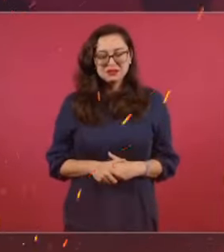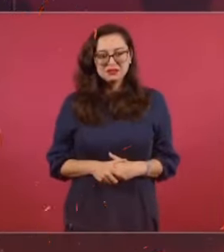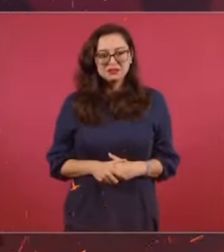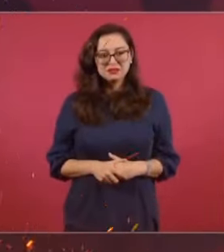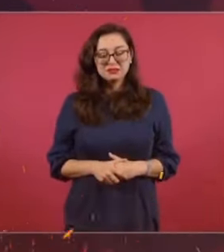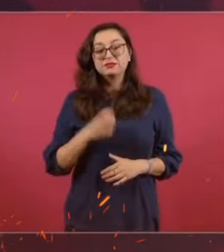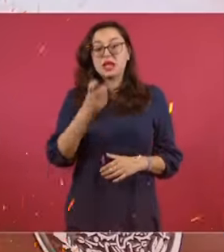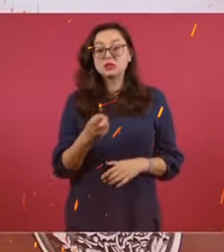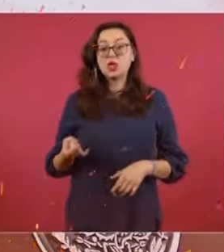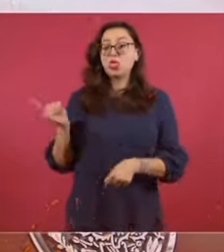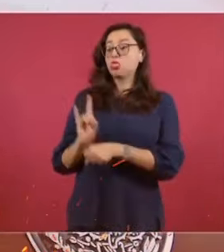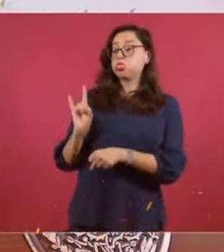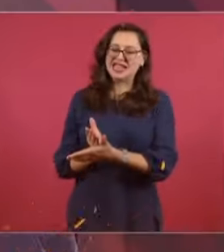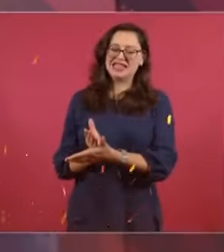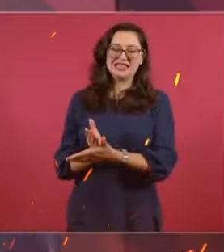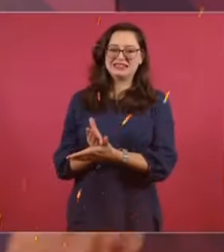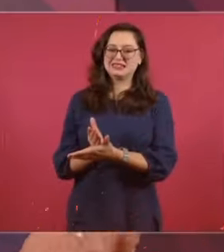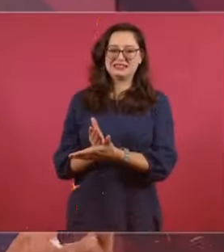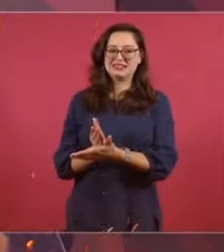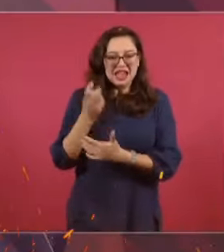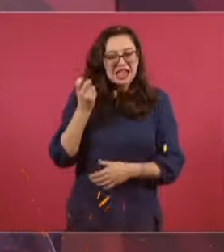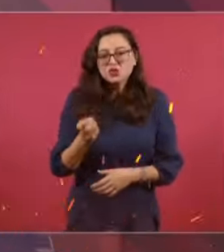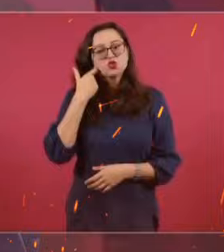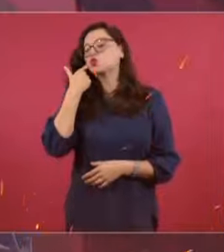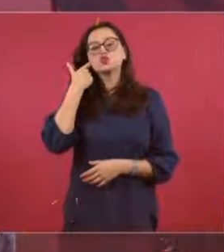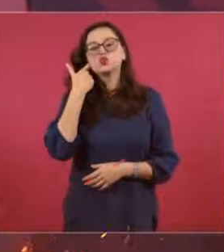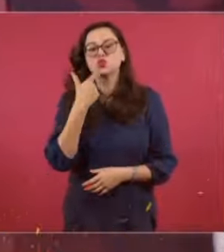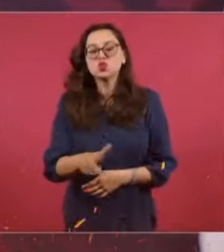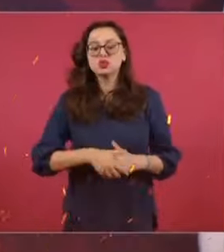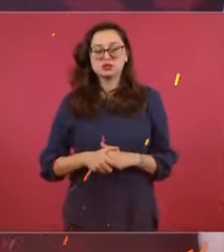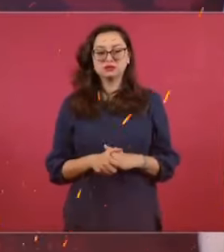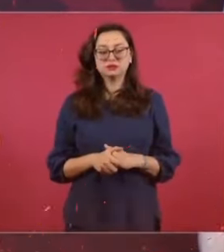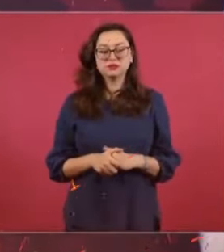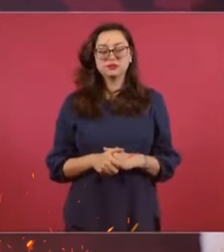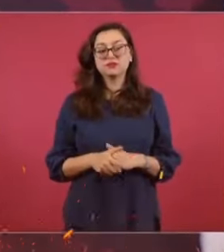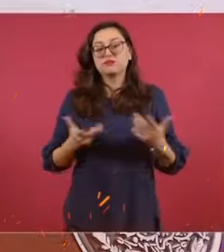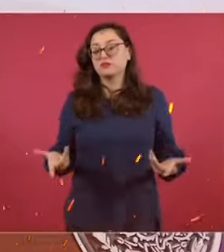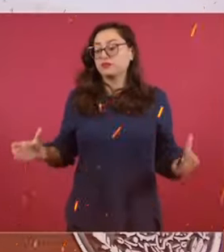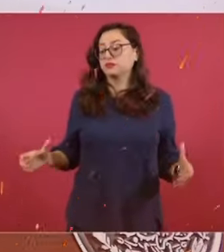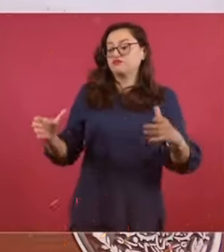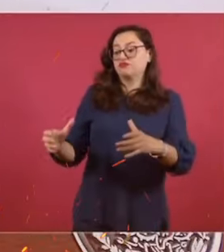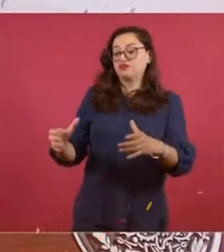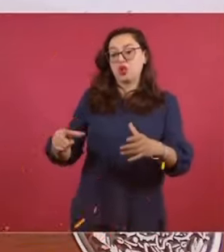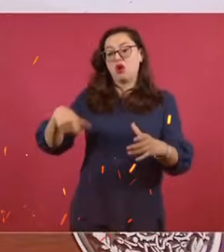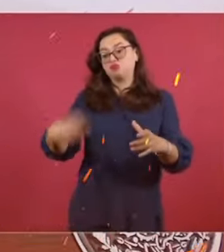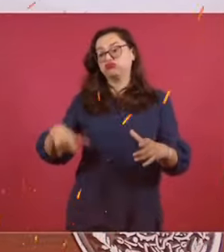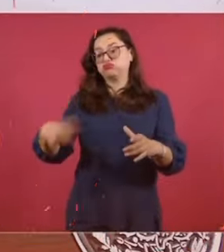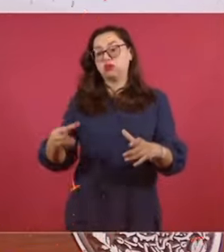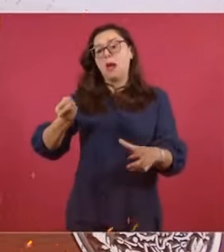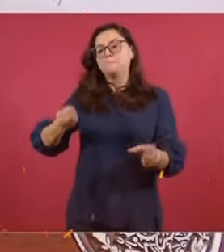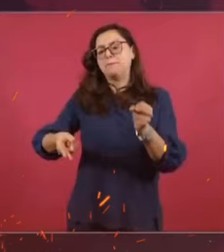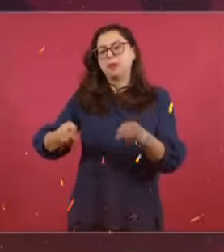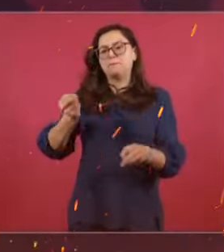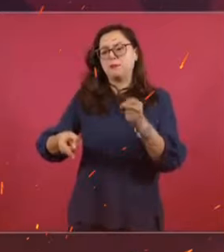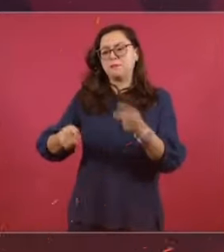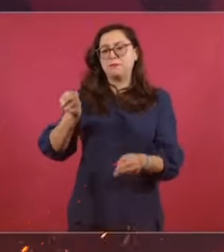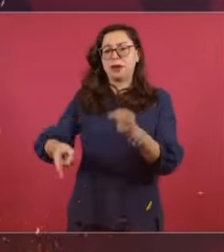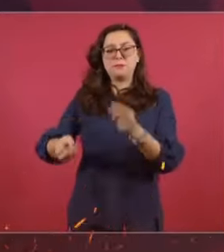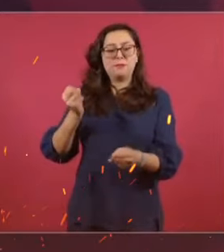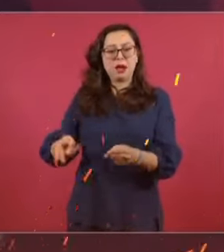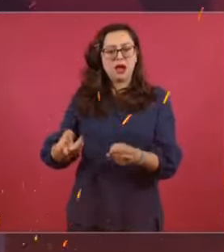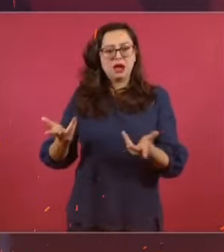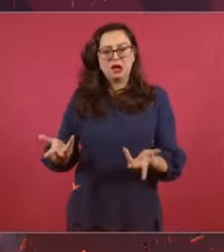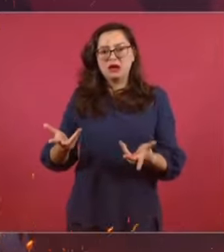queremos simulación democrática, no queremos que haya una oligarquía, una minoría de privilegiados que sean los